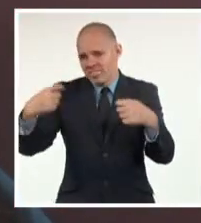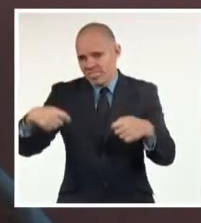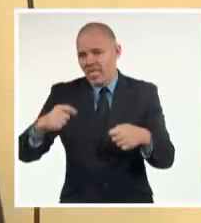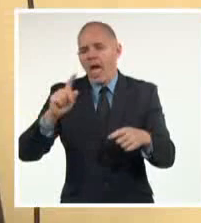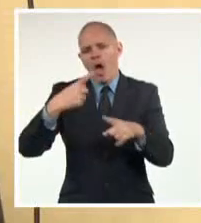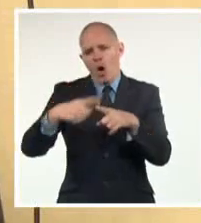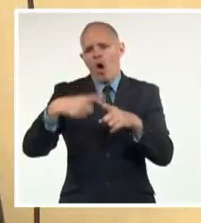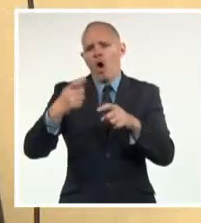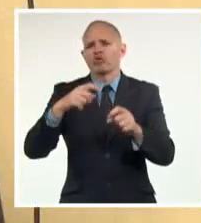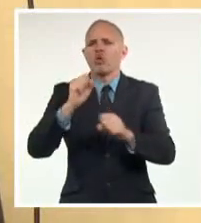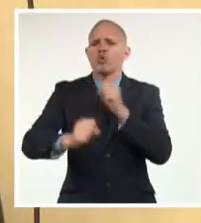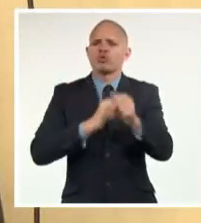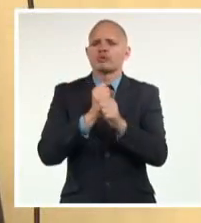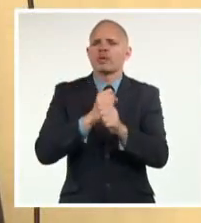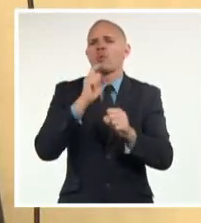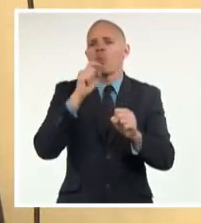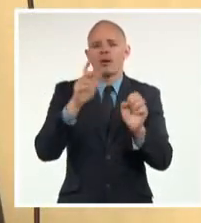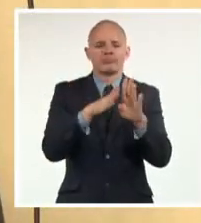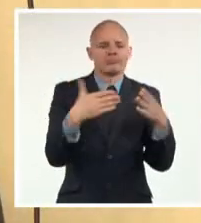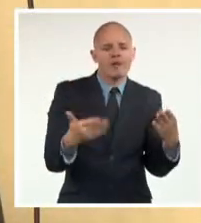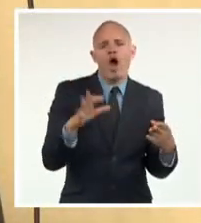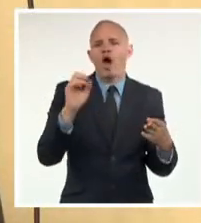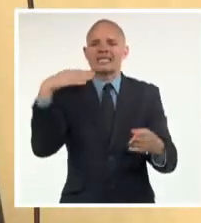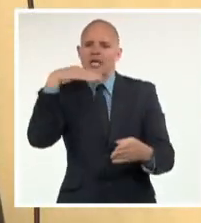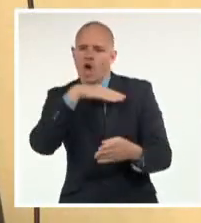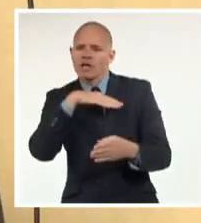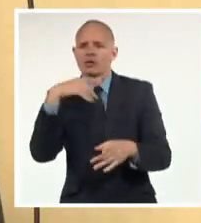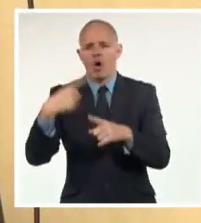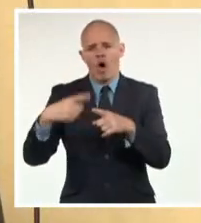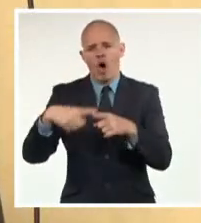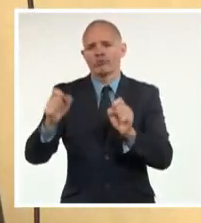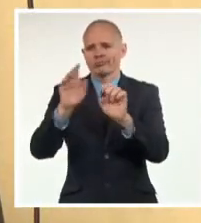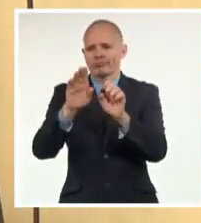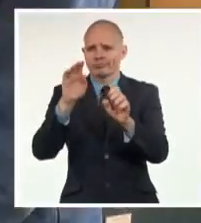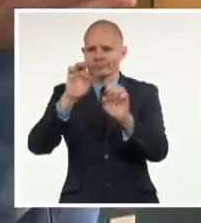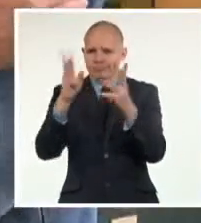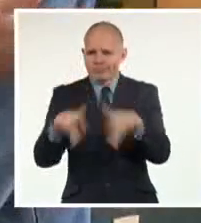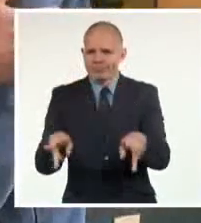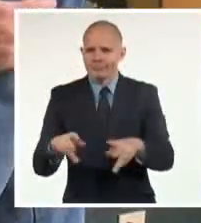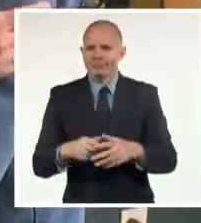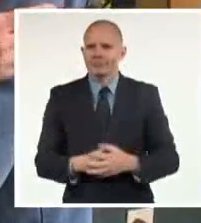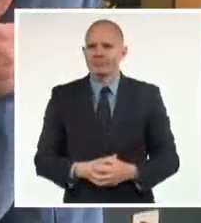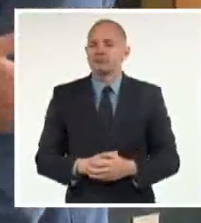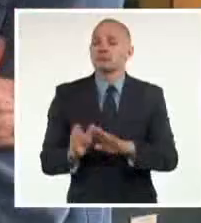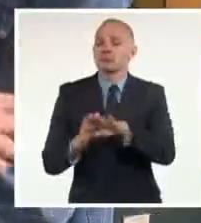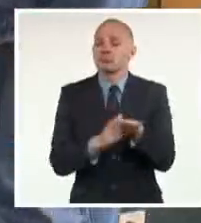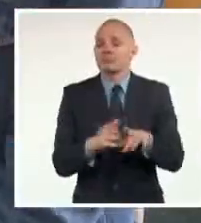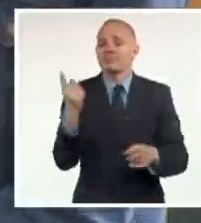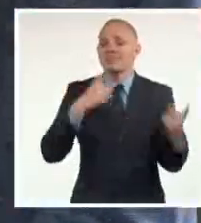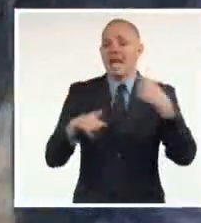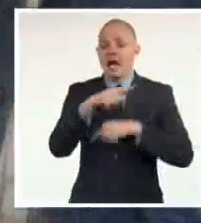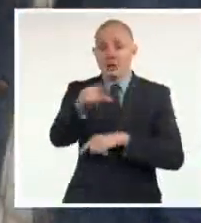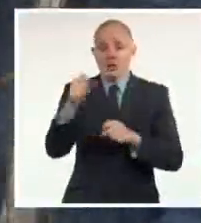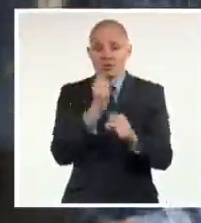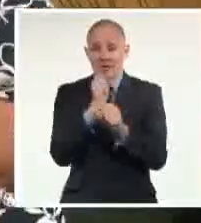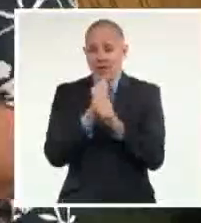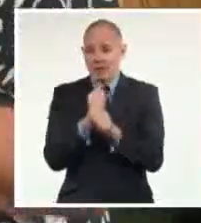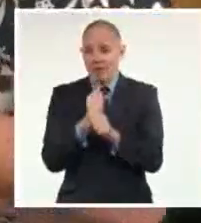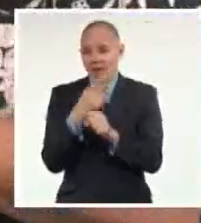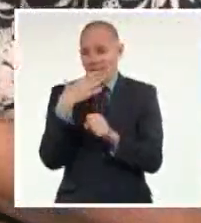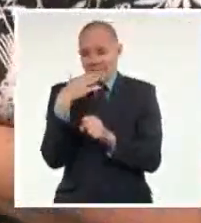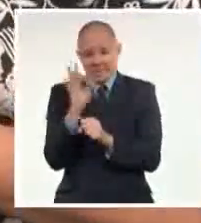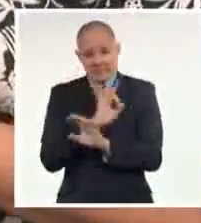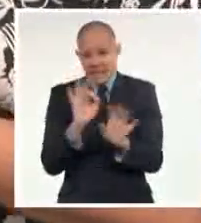y públicas y estado de la tecnología, entre otros puntos no menos importantes. Profesionales sobresalientes en sus